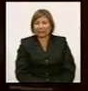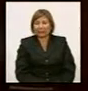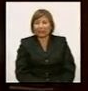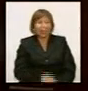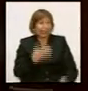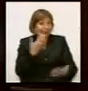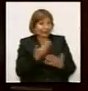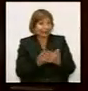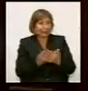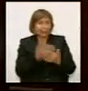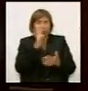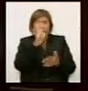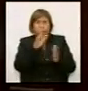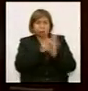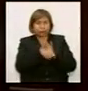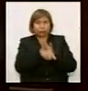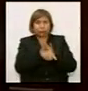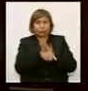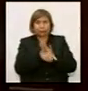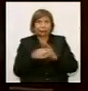Llegó a los 5 minutos.